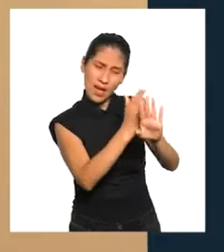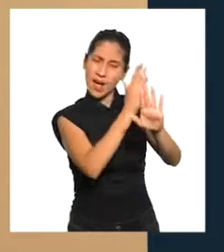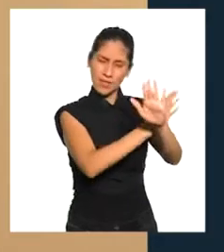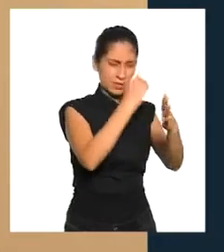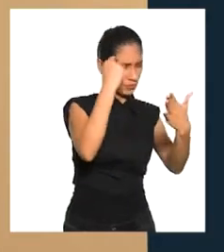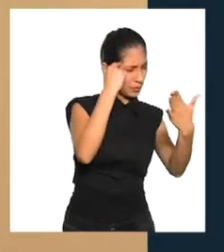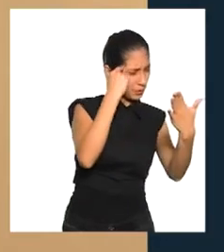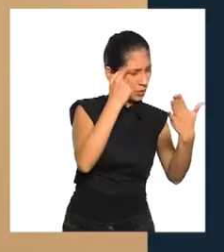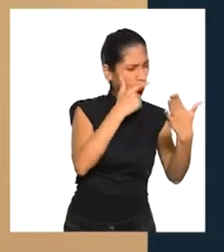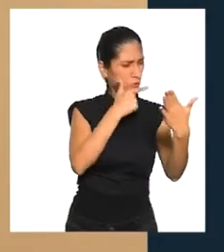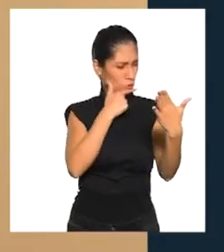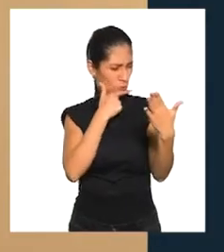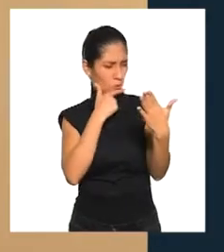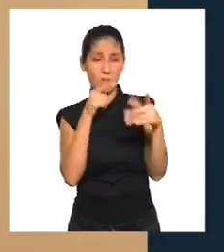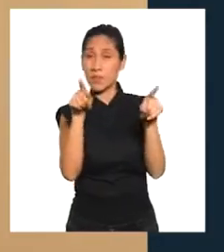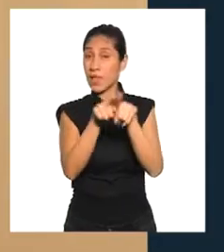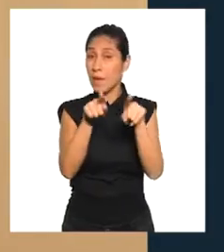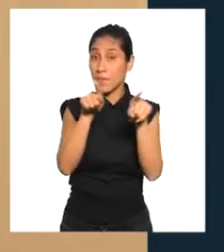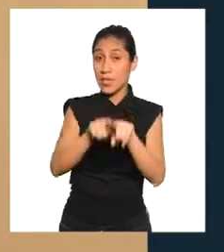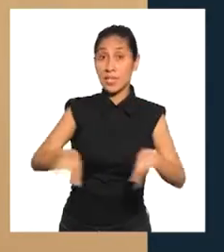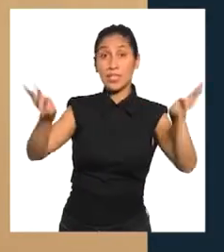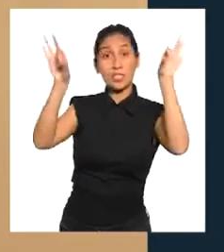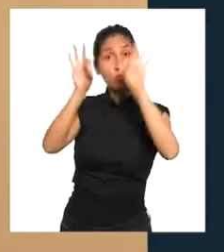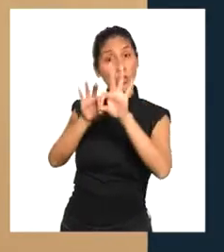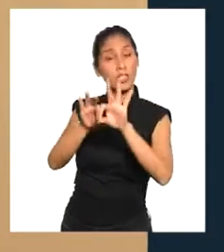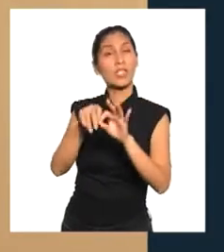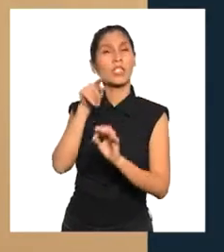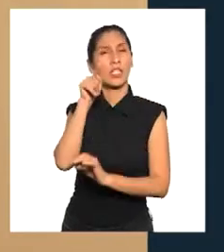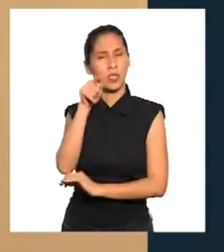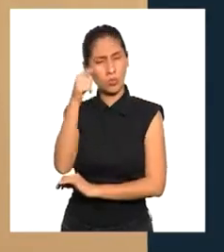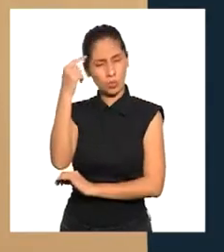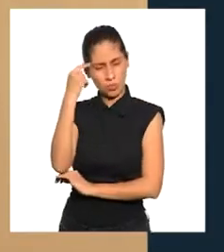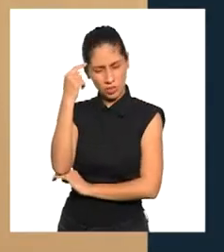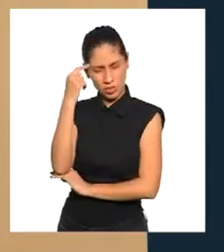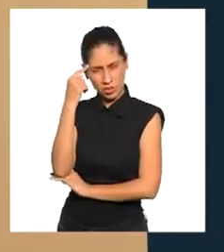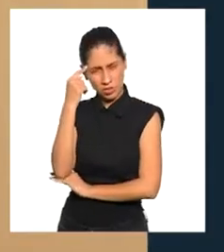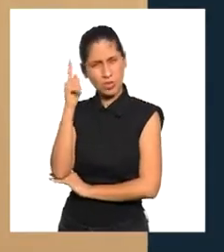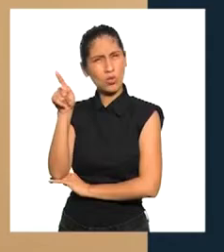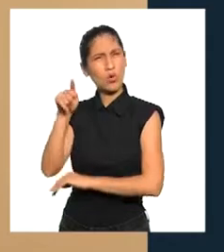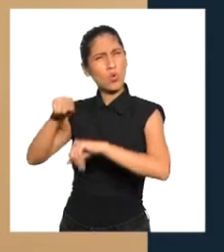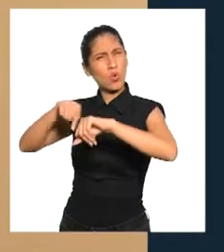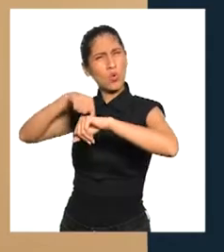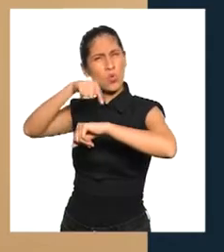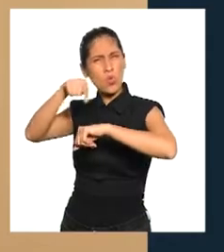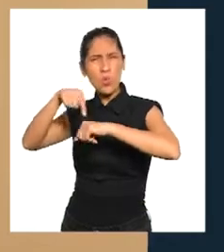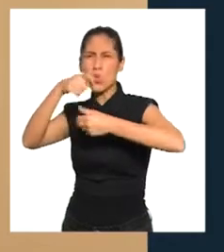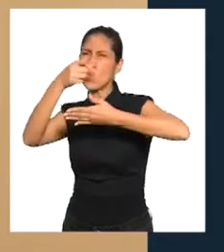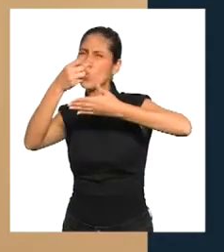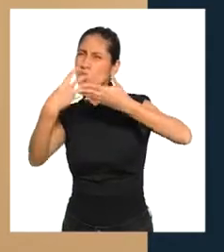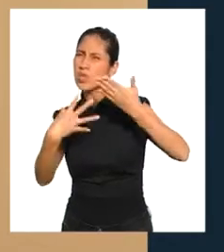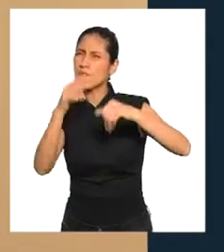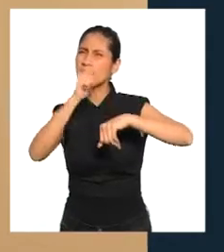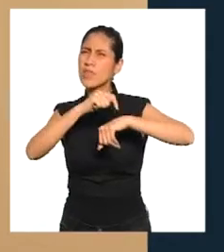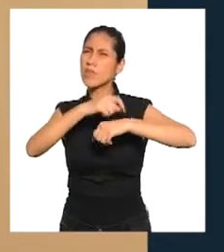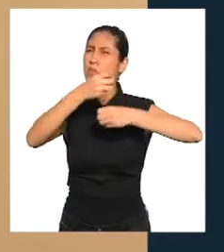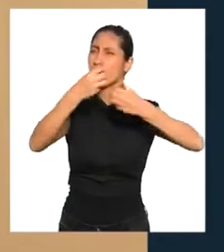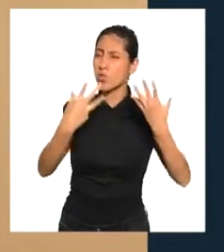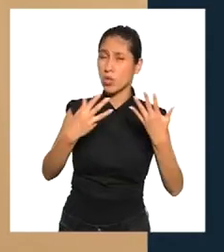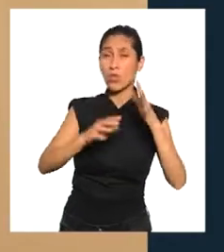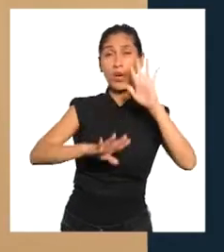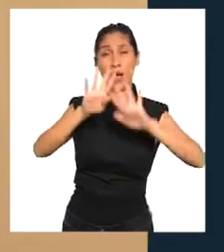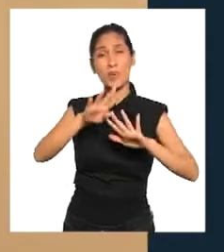midas cuánta dedicación o tiempo le darás al asunto. A veces vemos las cosas con